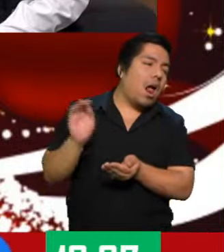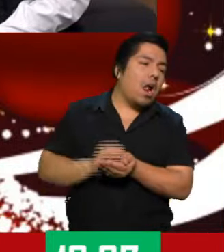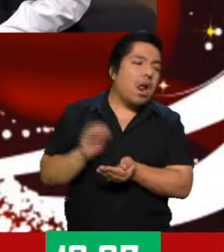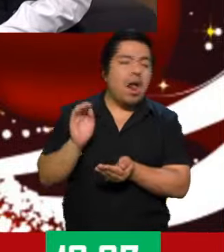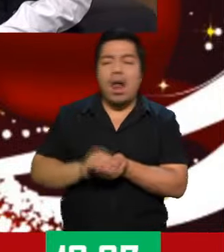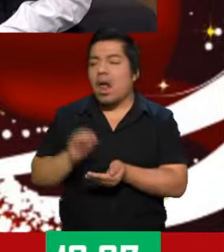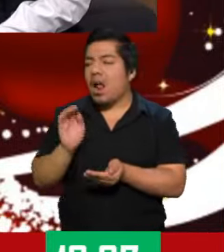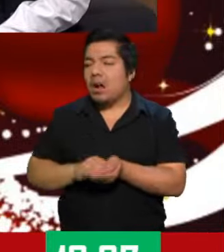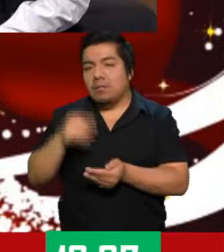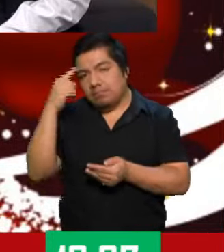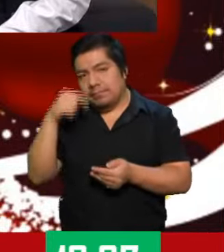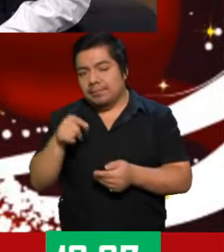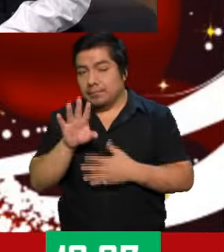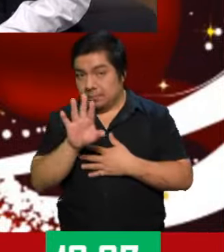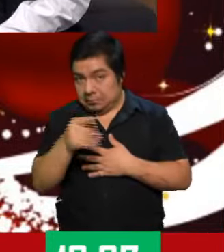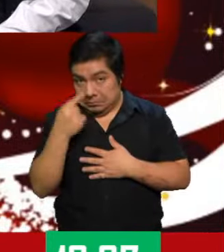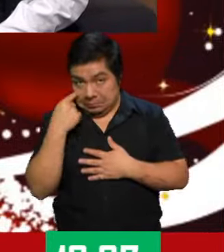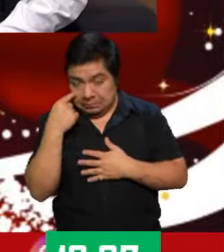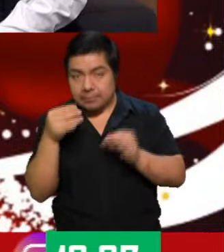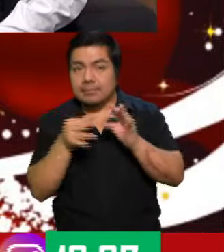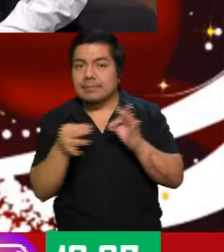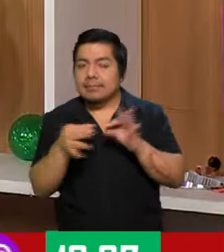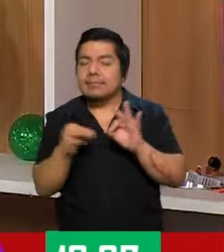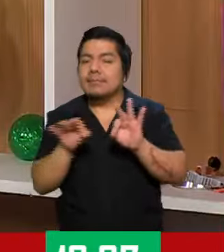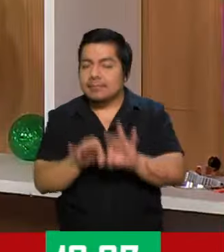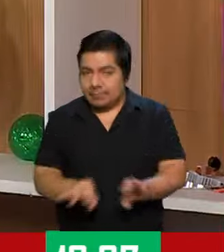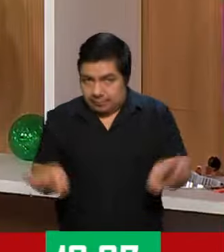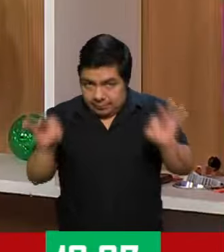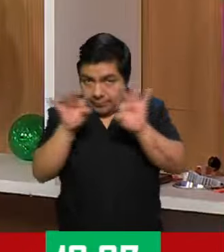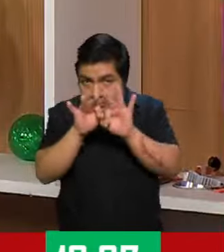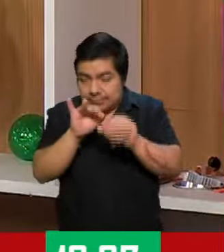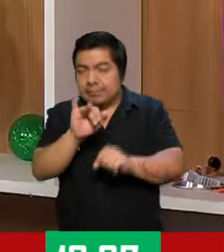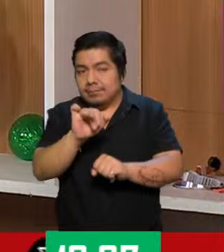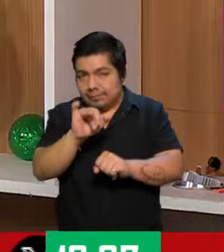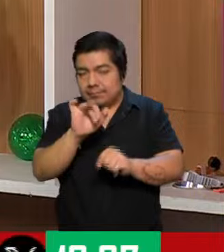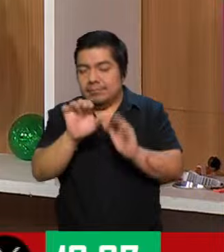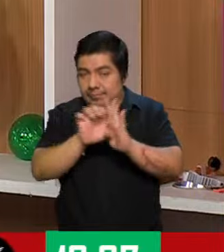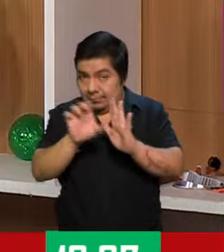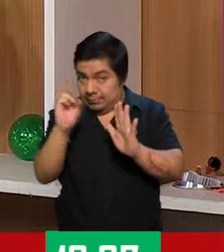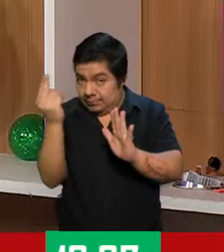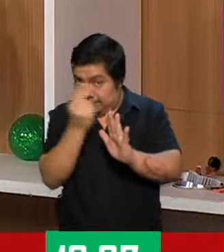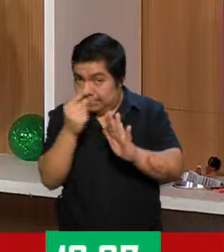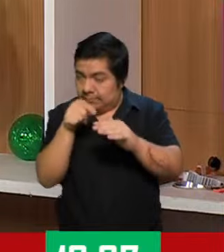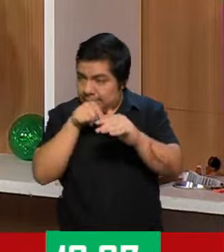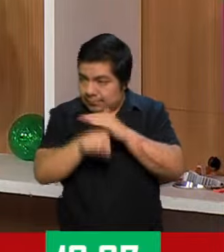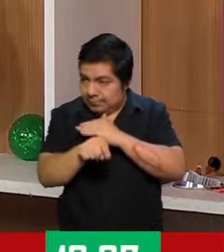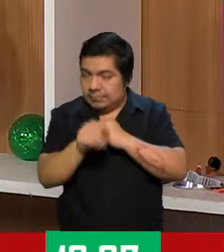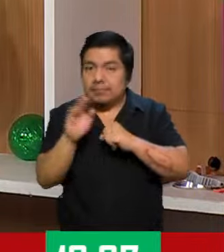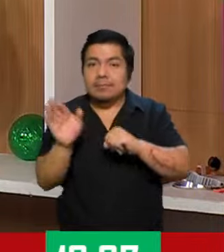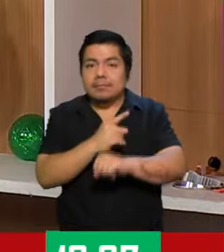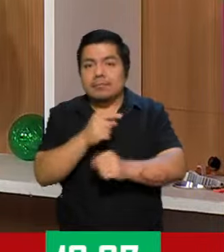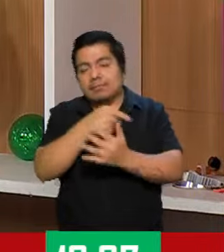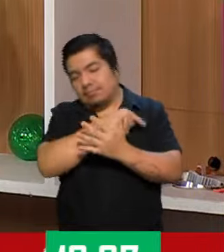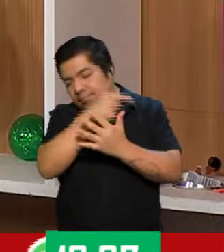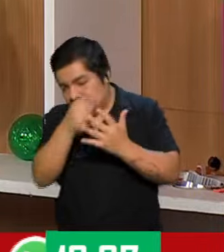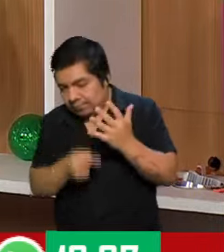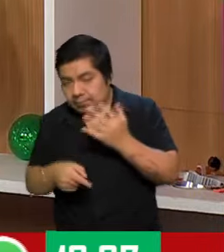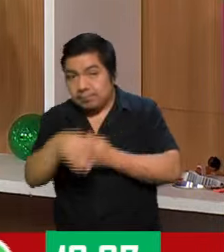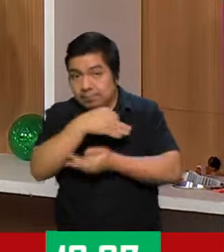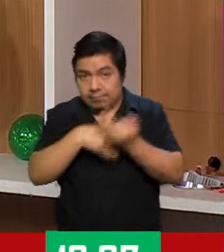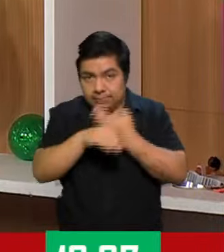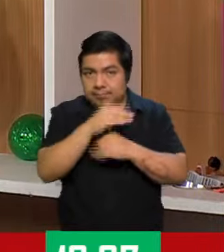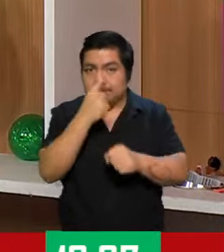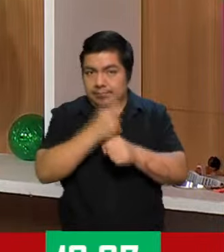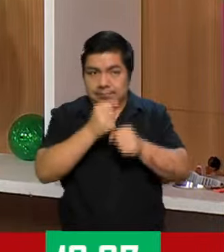¿No? Es muy importante, en primer lugar, porque esa es la forma en la que nos permiten activar todos los mecanismos, primero